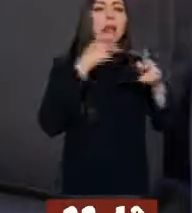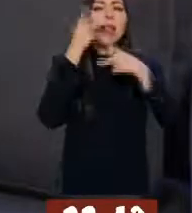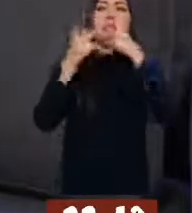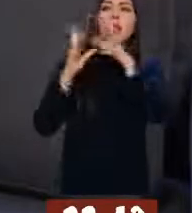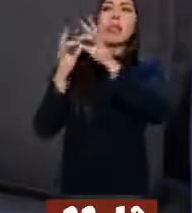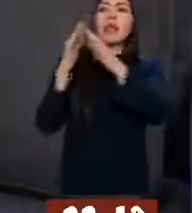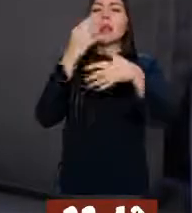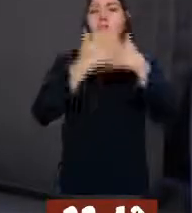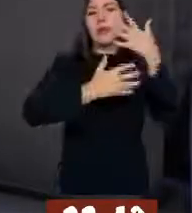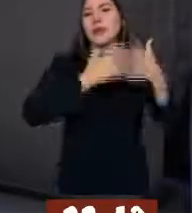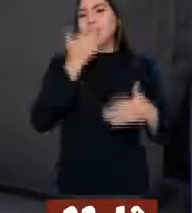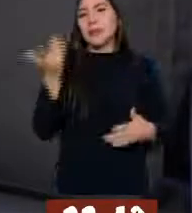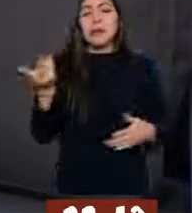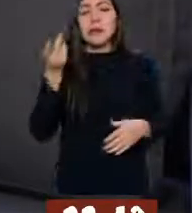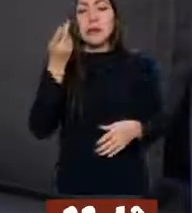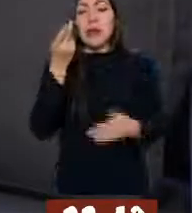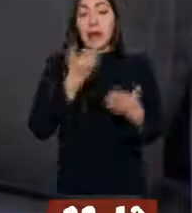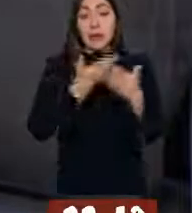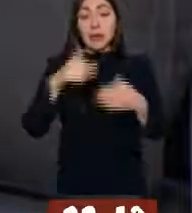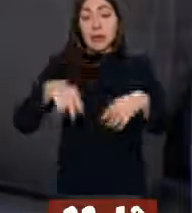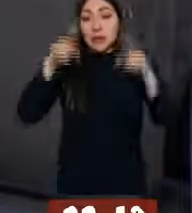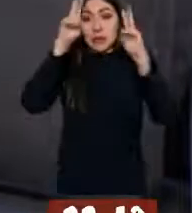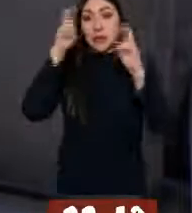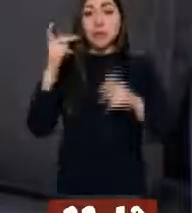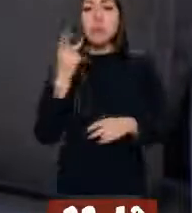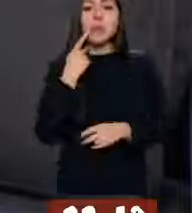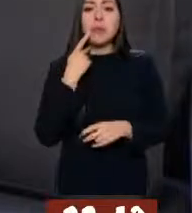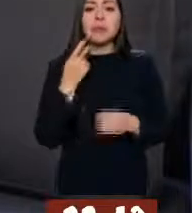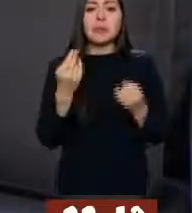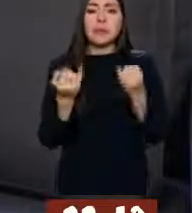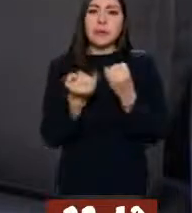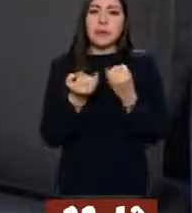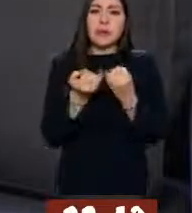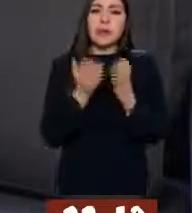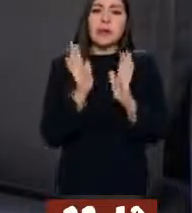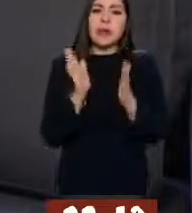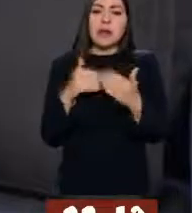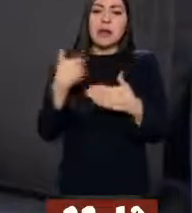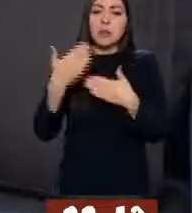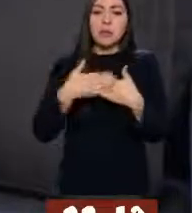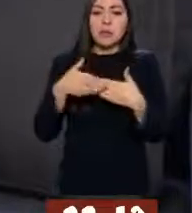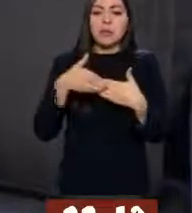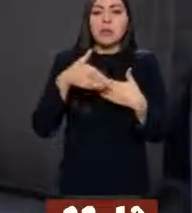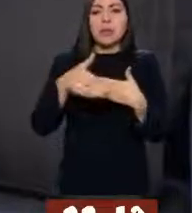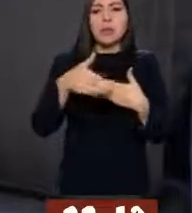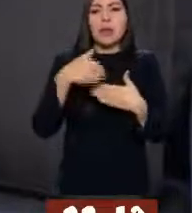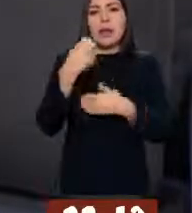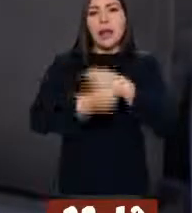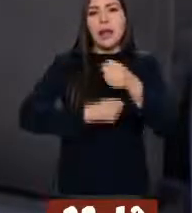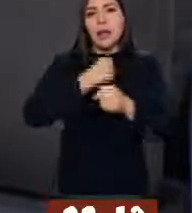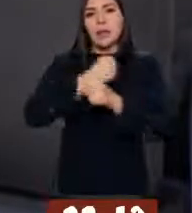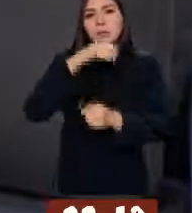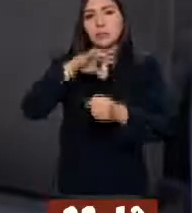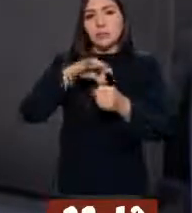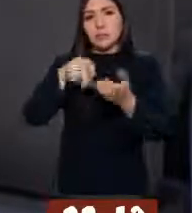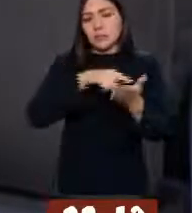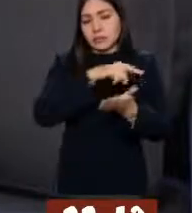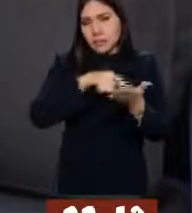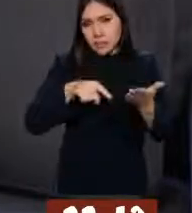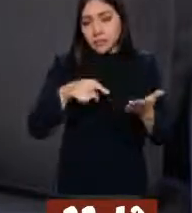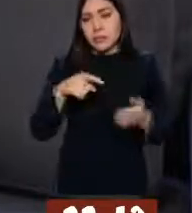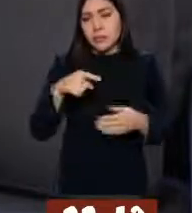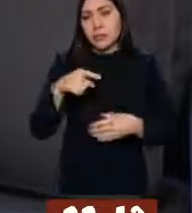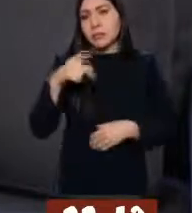escenario político también hay que tomar en cuenta que estamos de cara a un año electoral importante, pero insisto mucho, ¿no? A